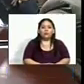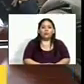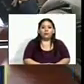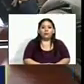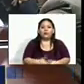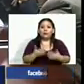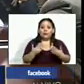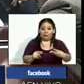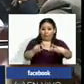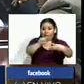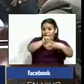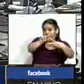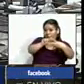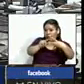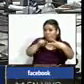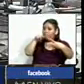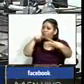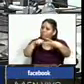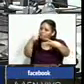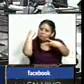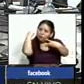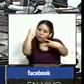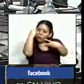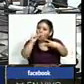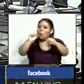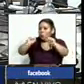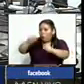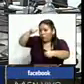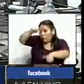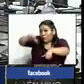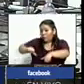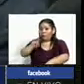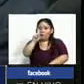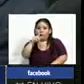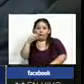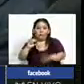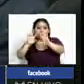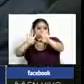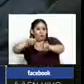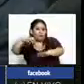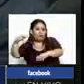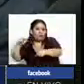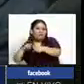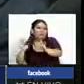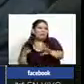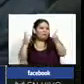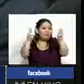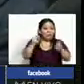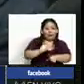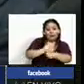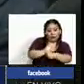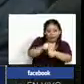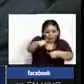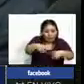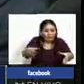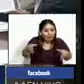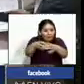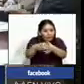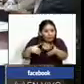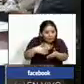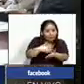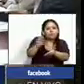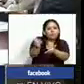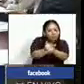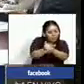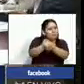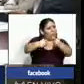próximas tres semanas serán claves para la aprobación de 109 millones para seguridad. La Comisión de Hacienda reinició